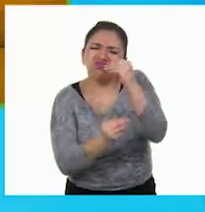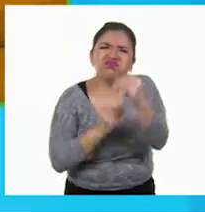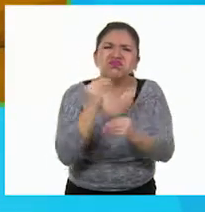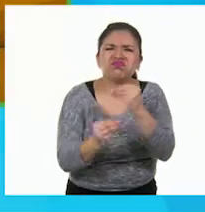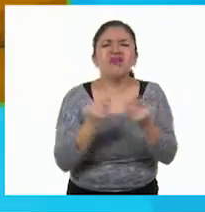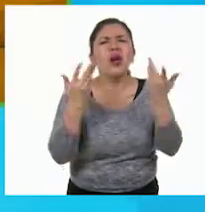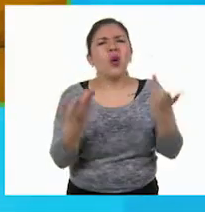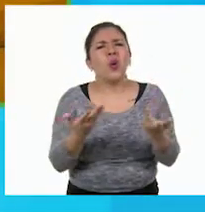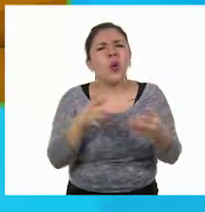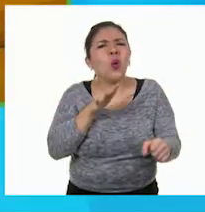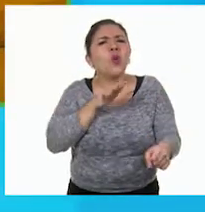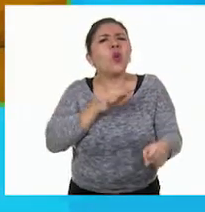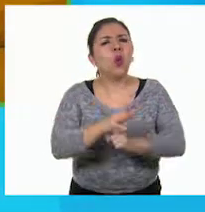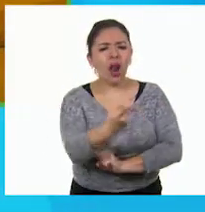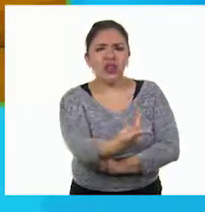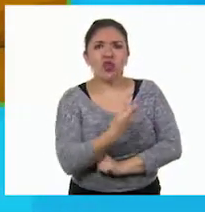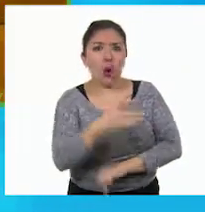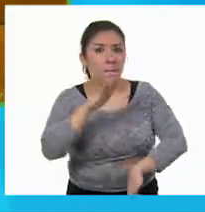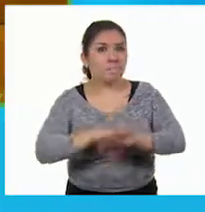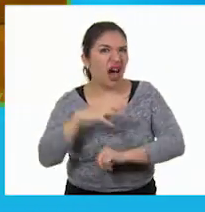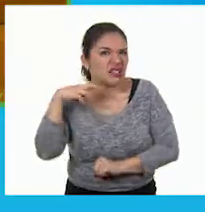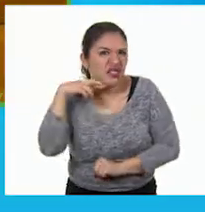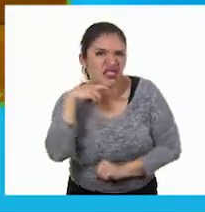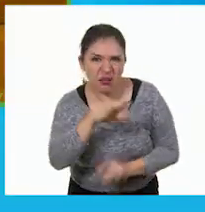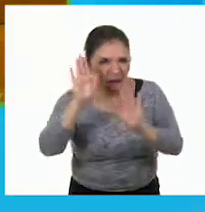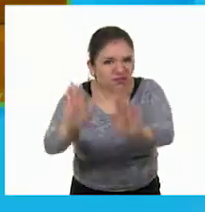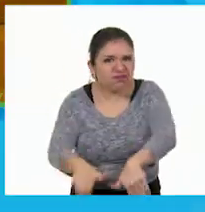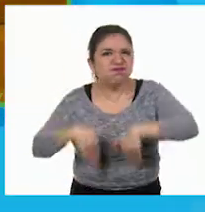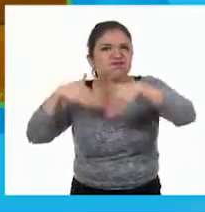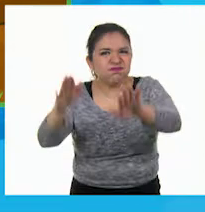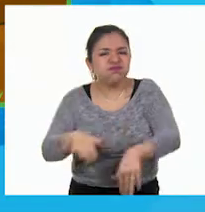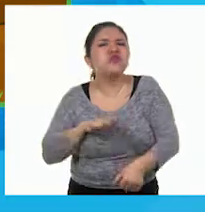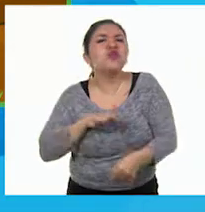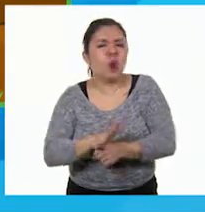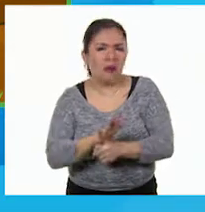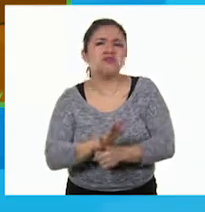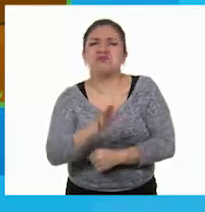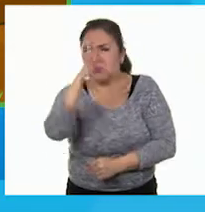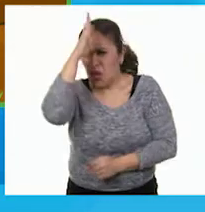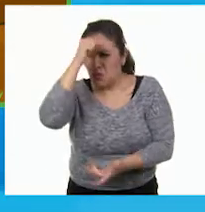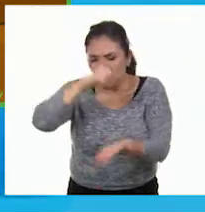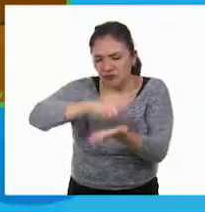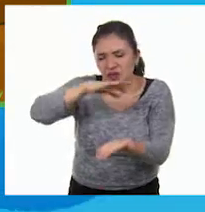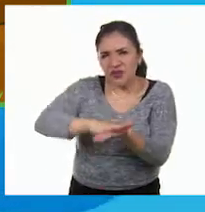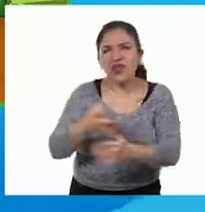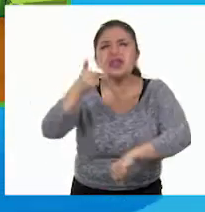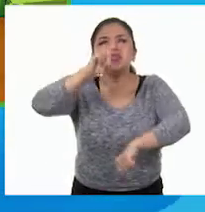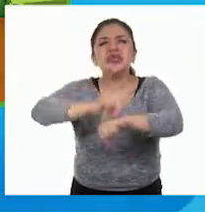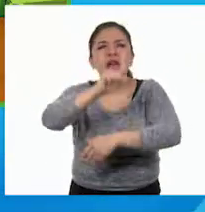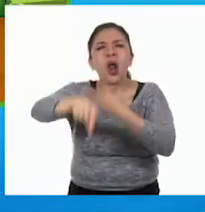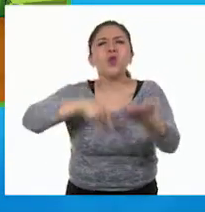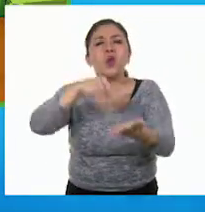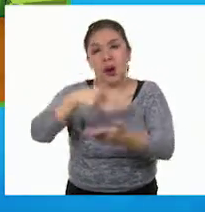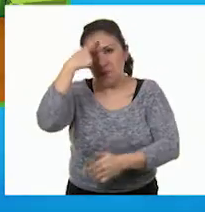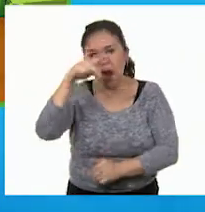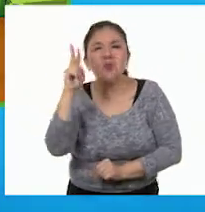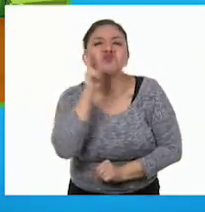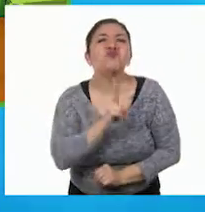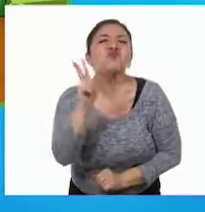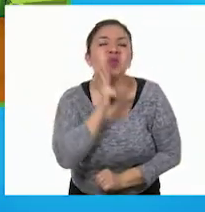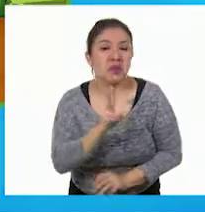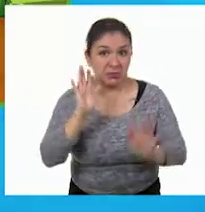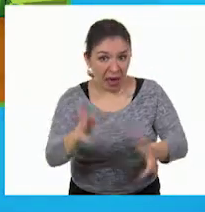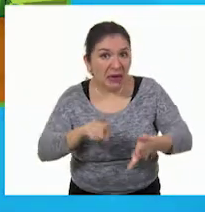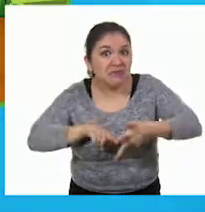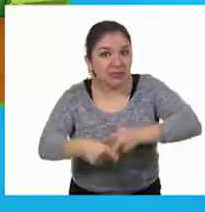sobre cuál de las dos era más veloz. Fijaron un día y un lugar para la prueba y empezaron.